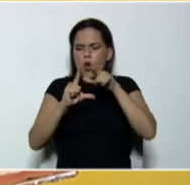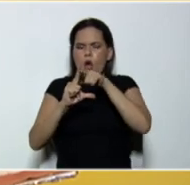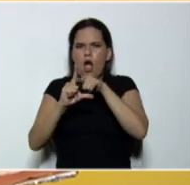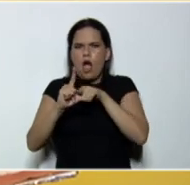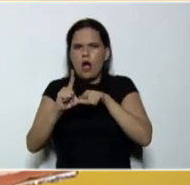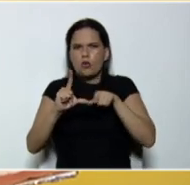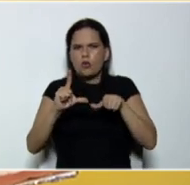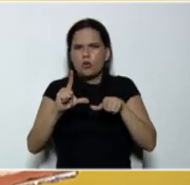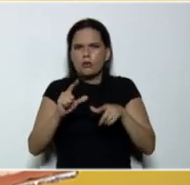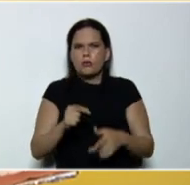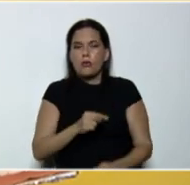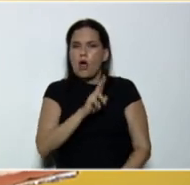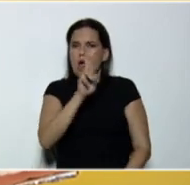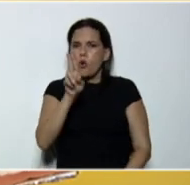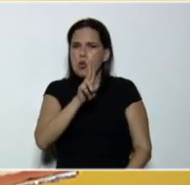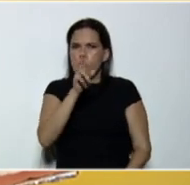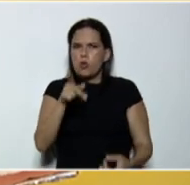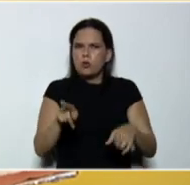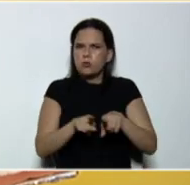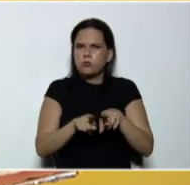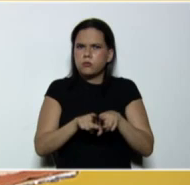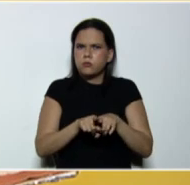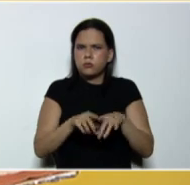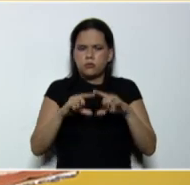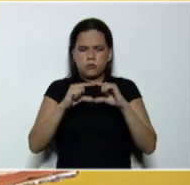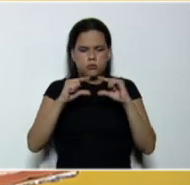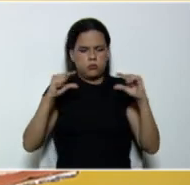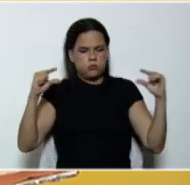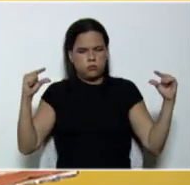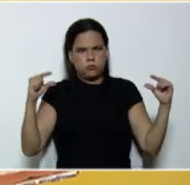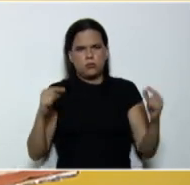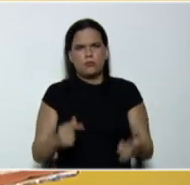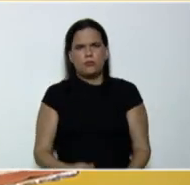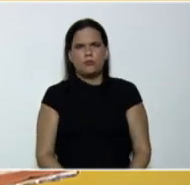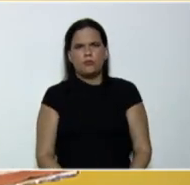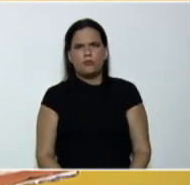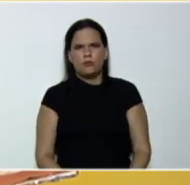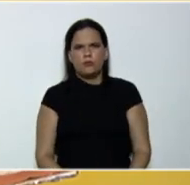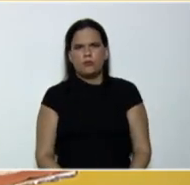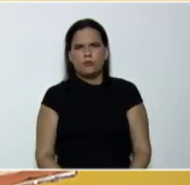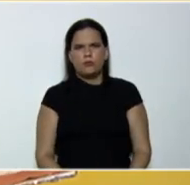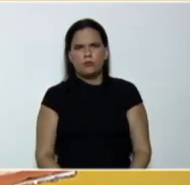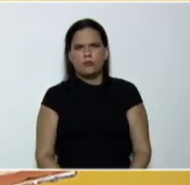Vamos a dar uso también de una regla. A una regla